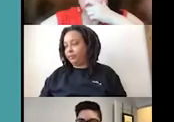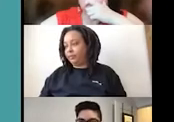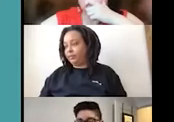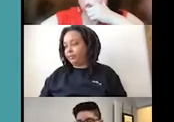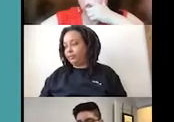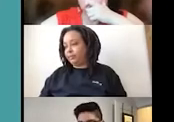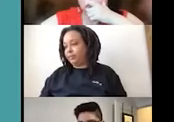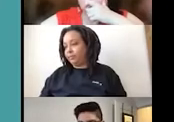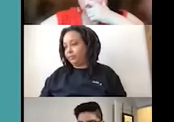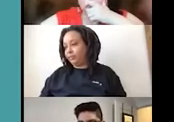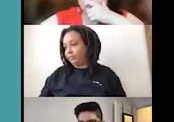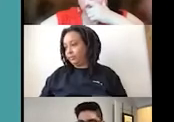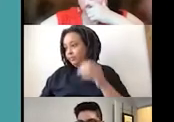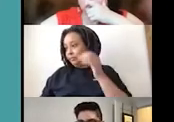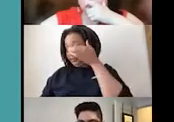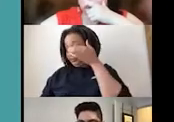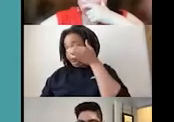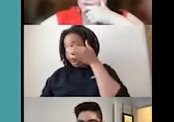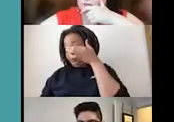dyn